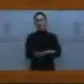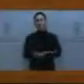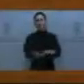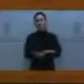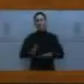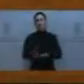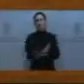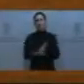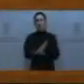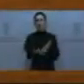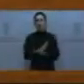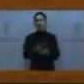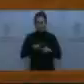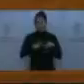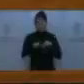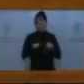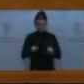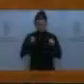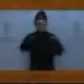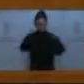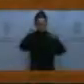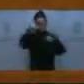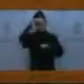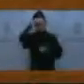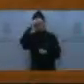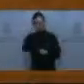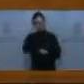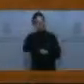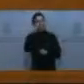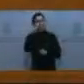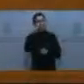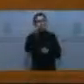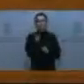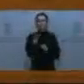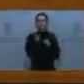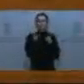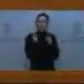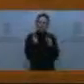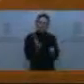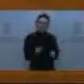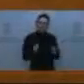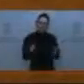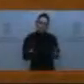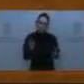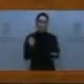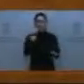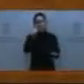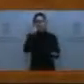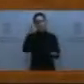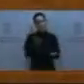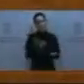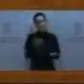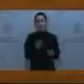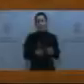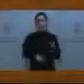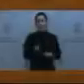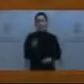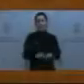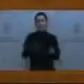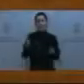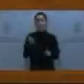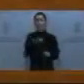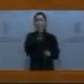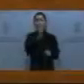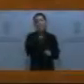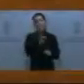a nivel cultural, educativo y turístico, es exactamente lo que necesita. Vamos a ver si esta vez viene y si viene, cómo viene. Pero bueno, eso ya será parte de otro